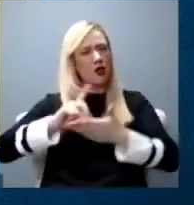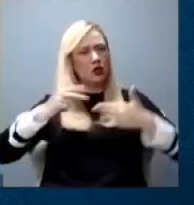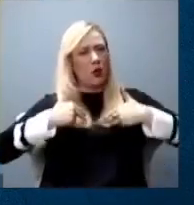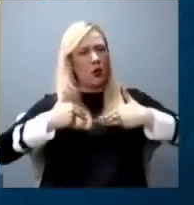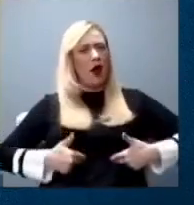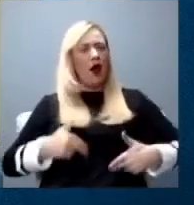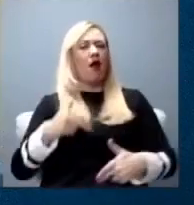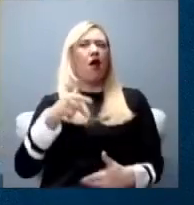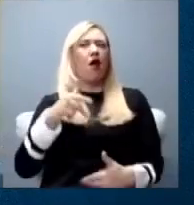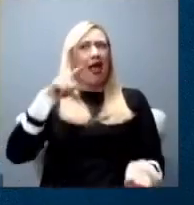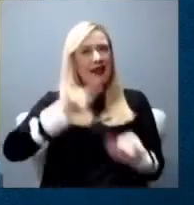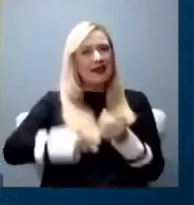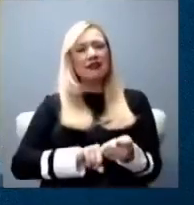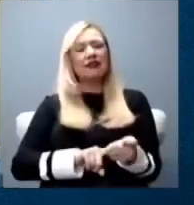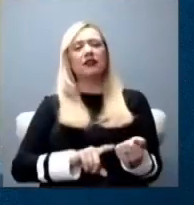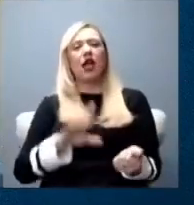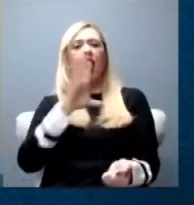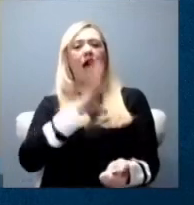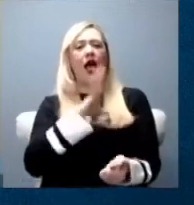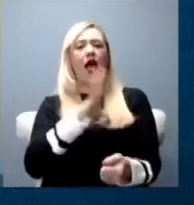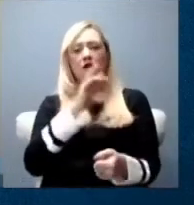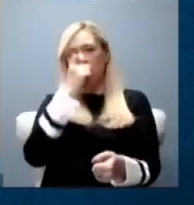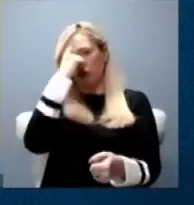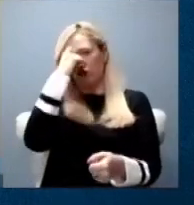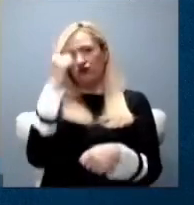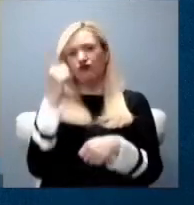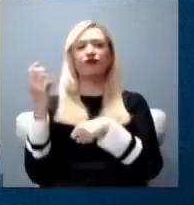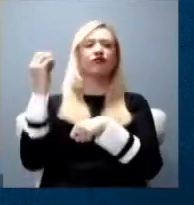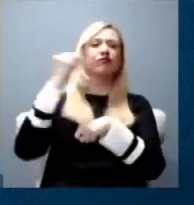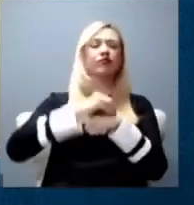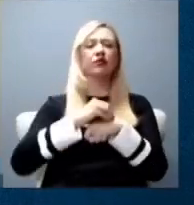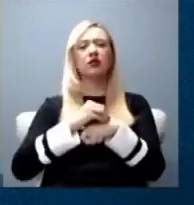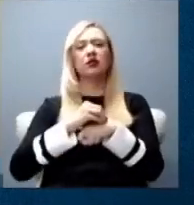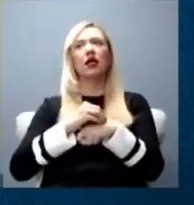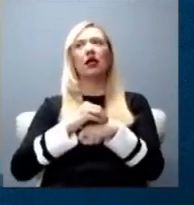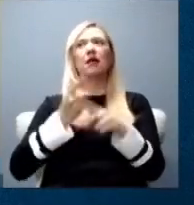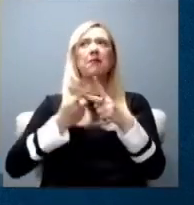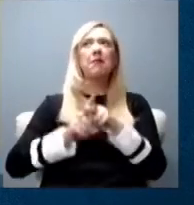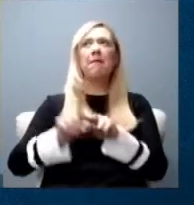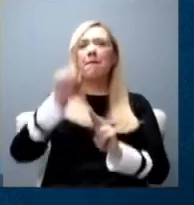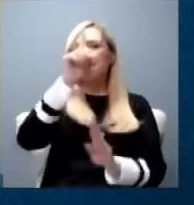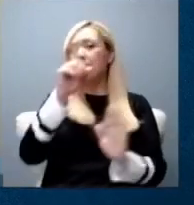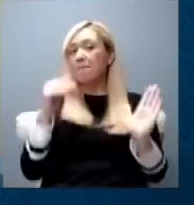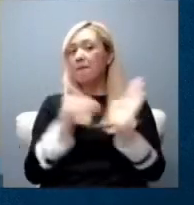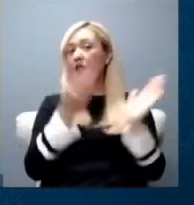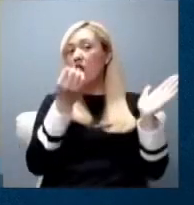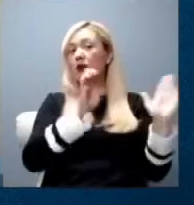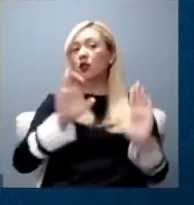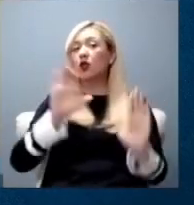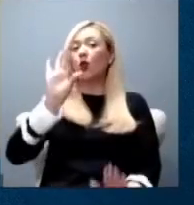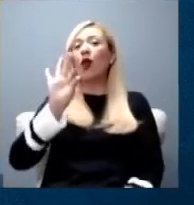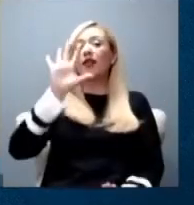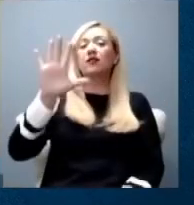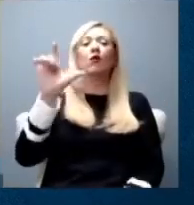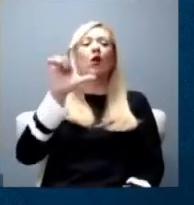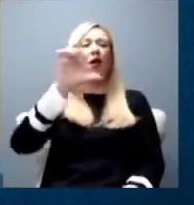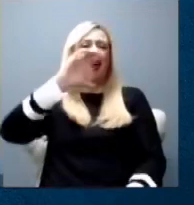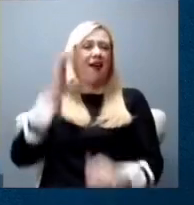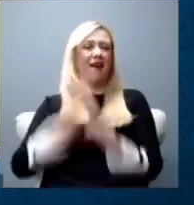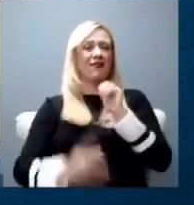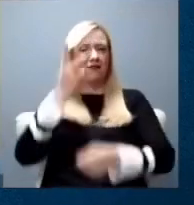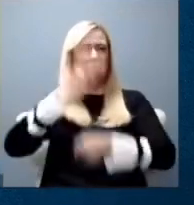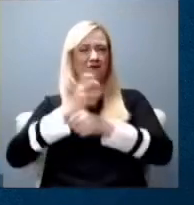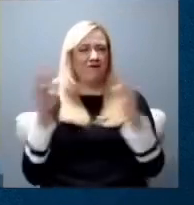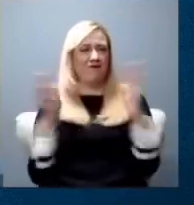tienen su nacimiento, como lo conocemos hoy, particularmente a partir de 1945, cuando se da un proceso de lo que se conoce